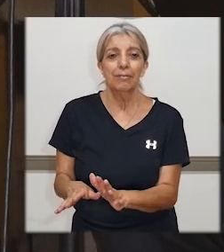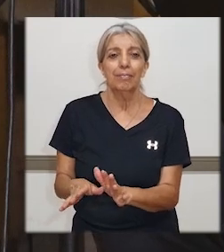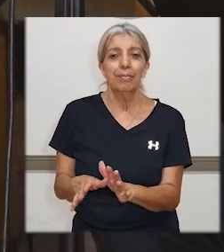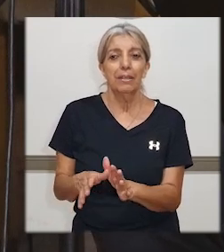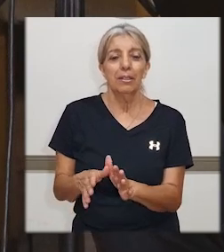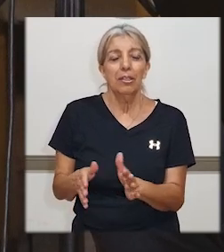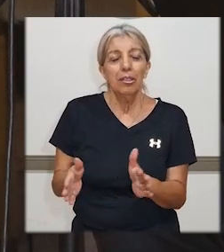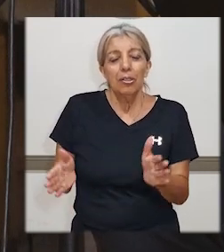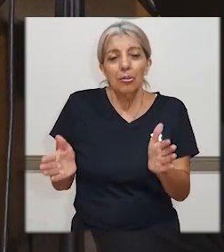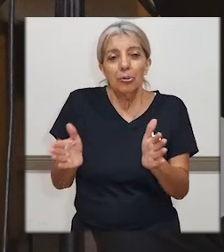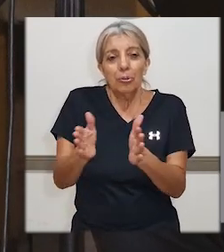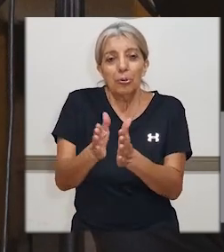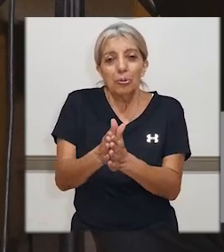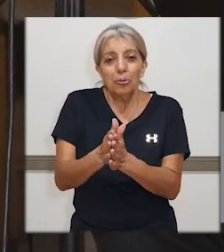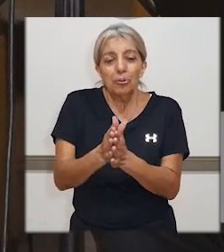marca